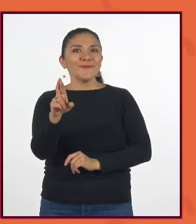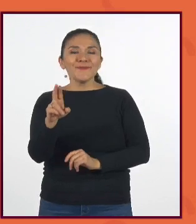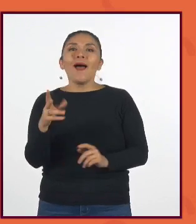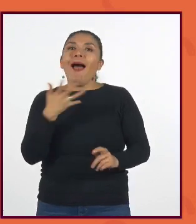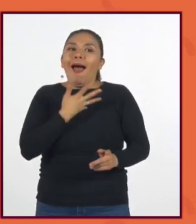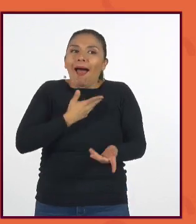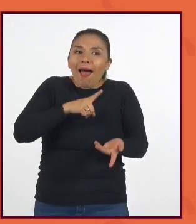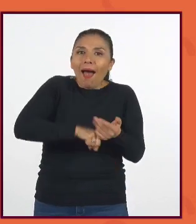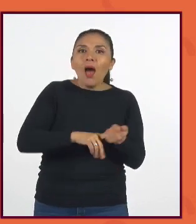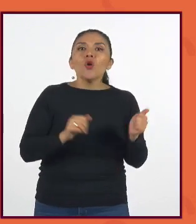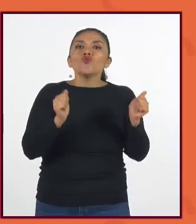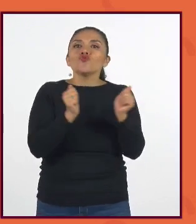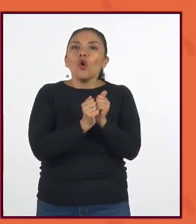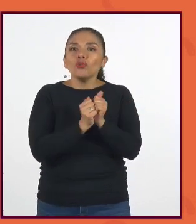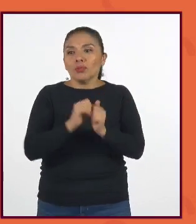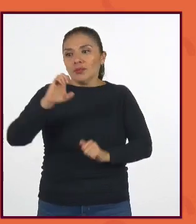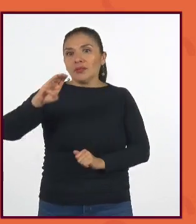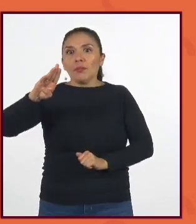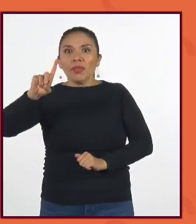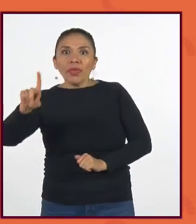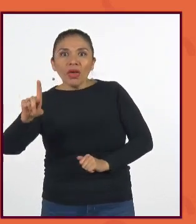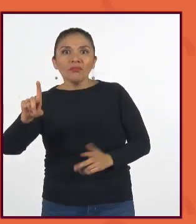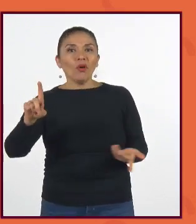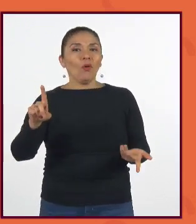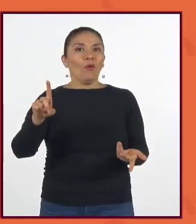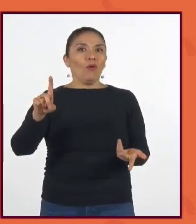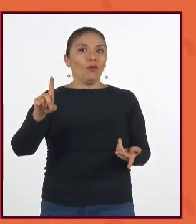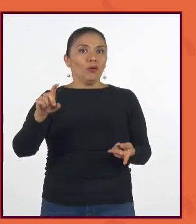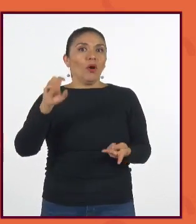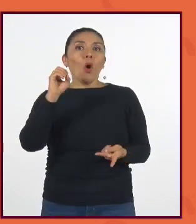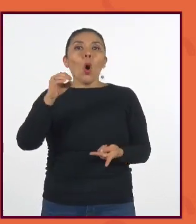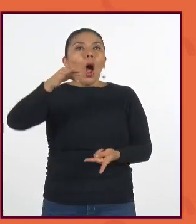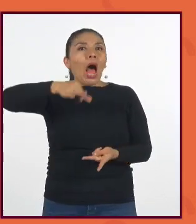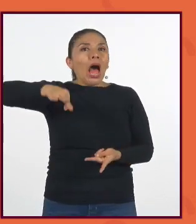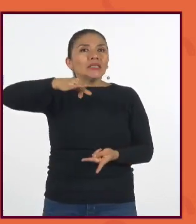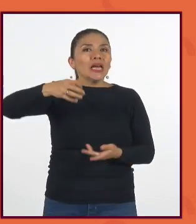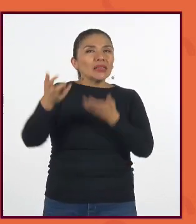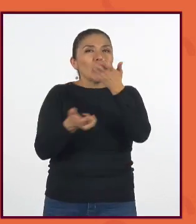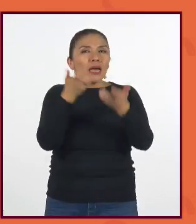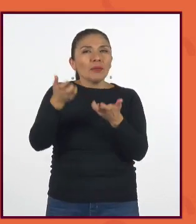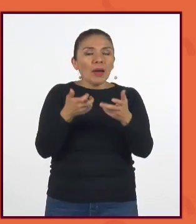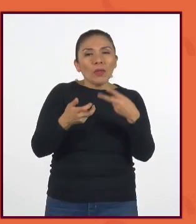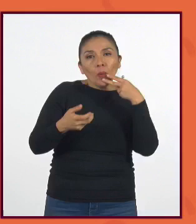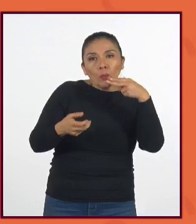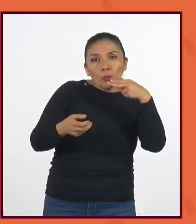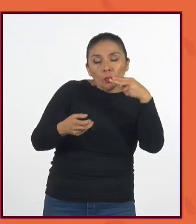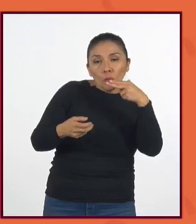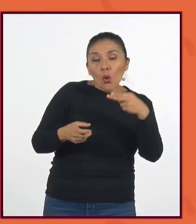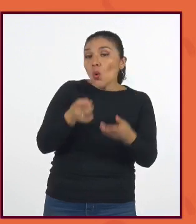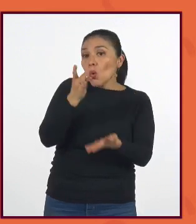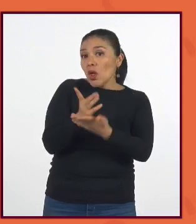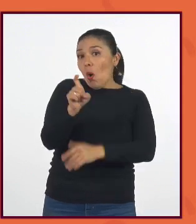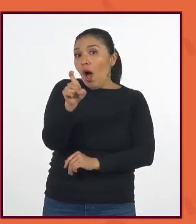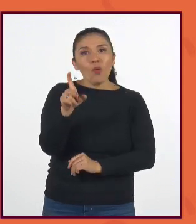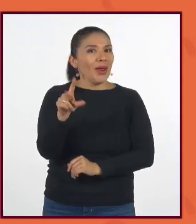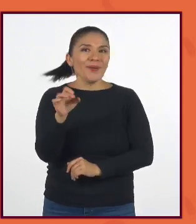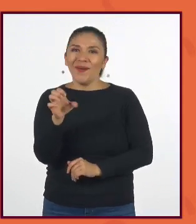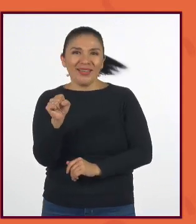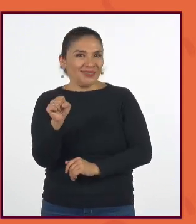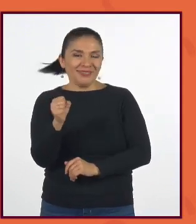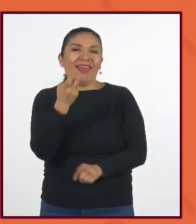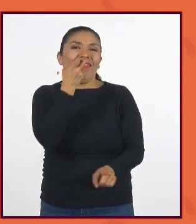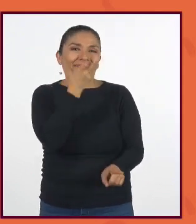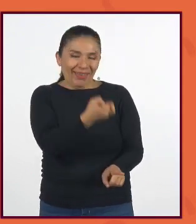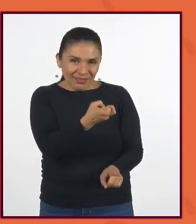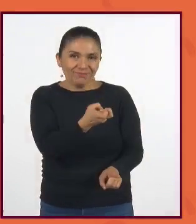utilizando incluso CBD. Sí, o es la quema del aceite. El aceite. Que no nada más es agua. La quema del aceite, sí. Exactamente.